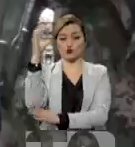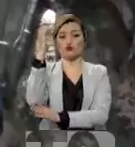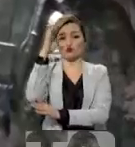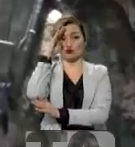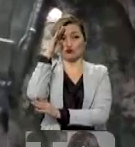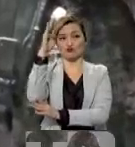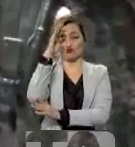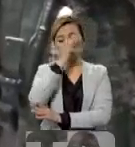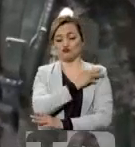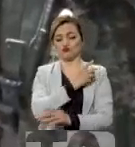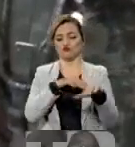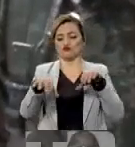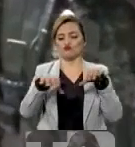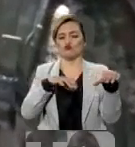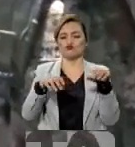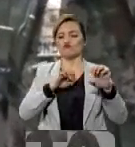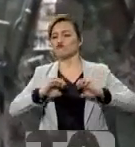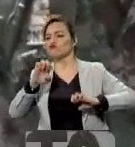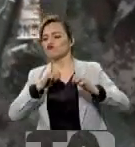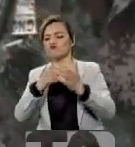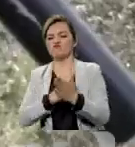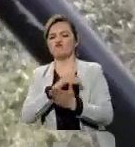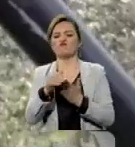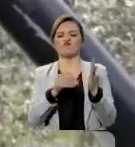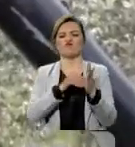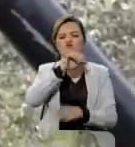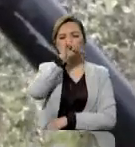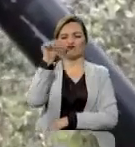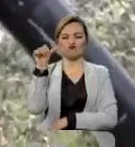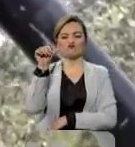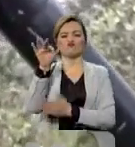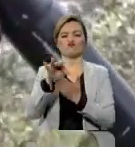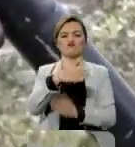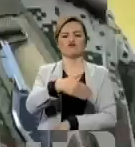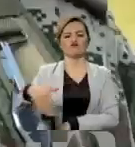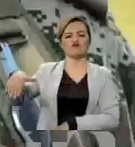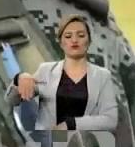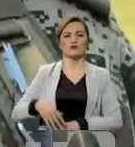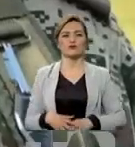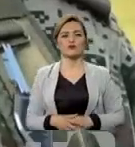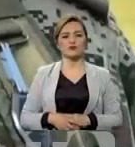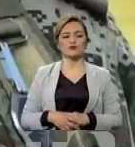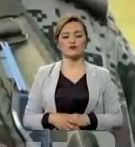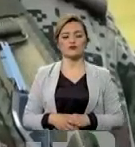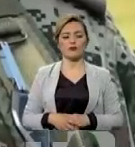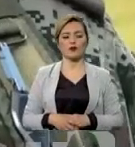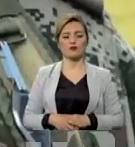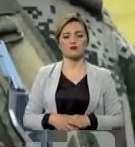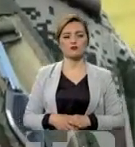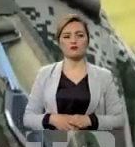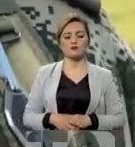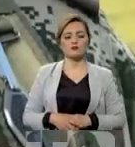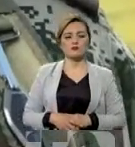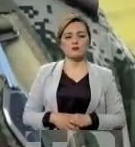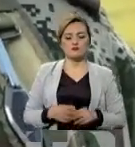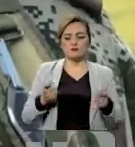Colombia, encargados de la coordinación táctica para el combate al narcotráfico en la zona fronteriza. Hemos desarrollado y hemos ampliado el